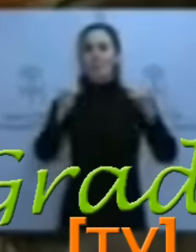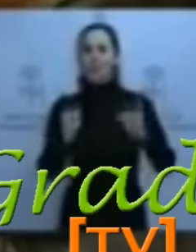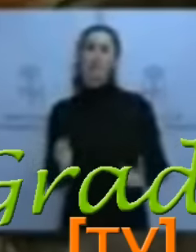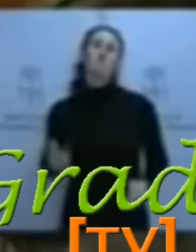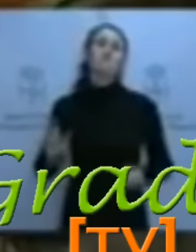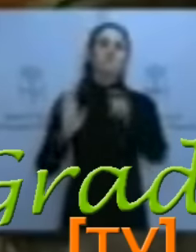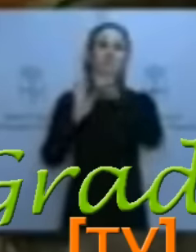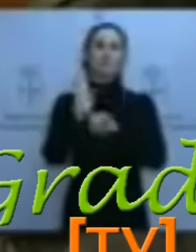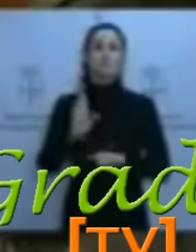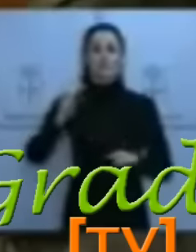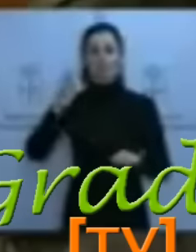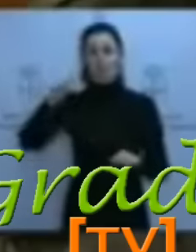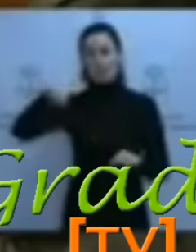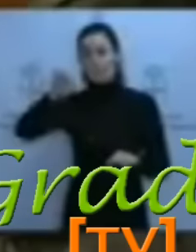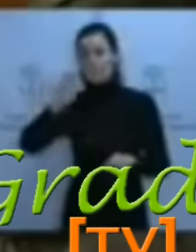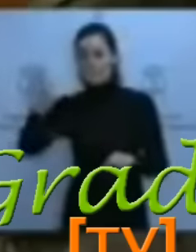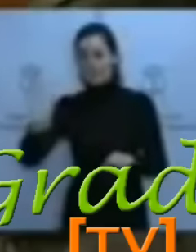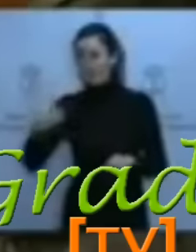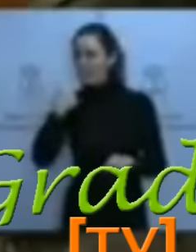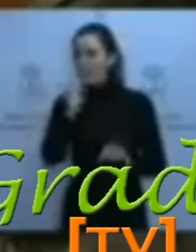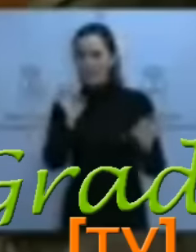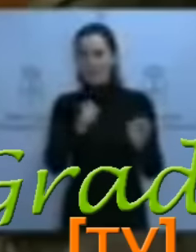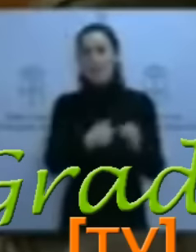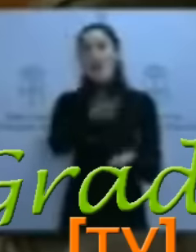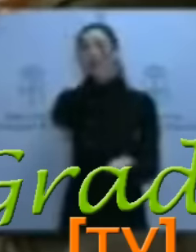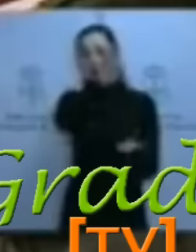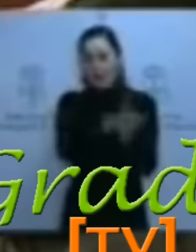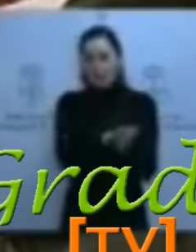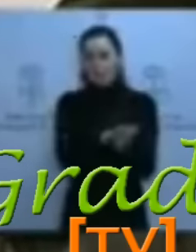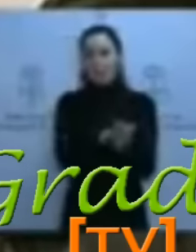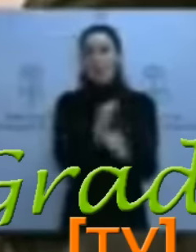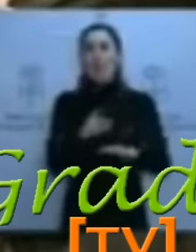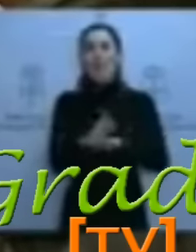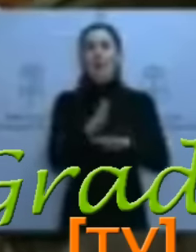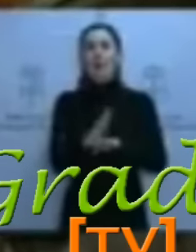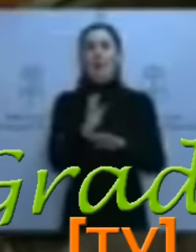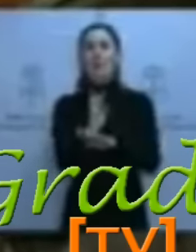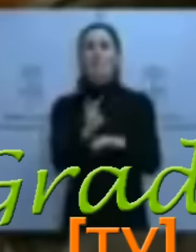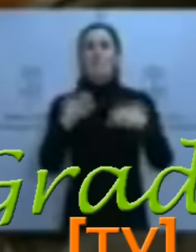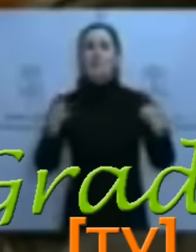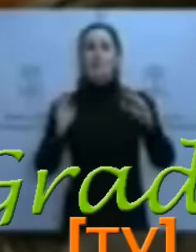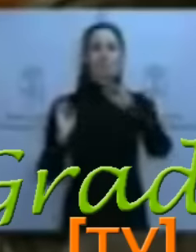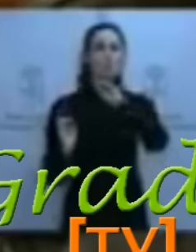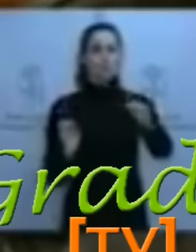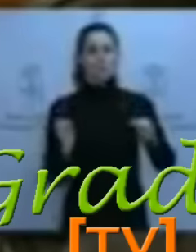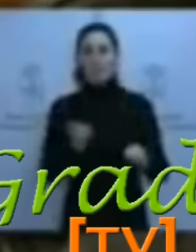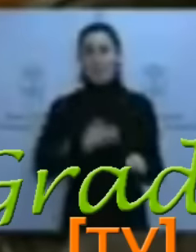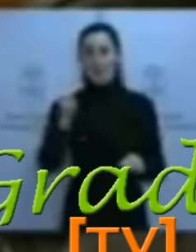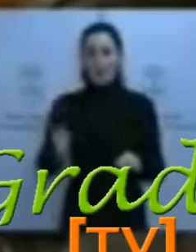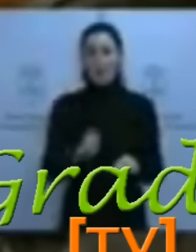dice Carmen Pérez. Lo dicen las actas del Pleno de Grau, donde el mismo alcalde de Izquierda